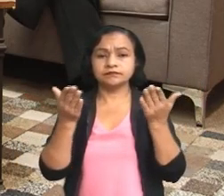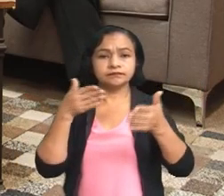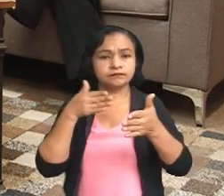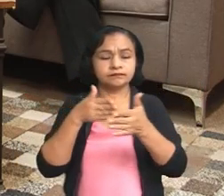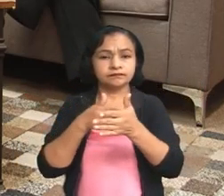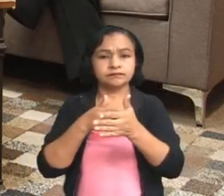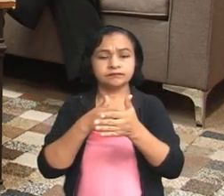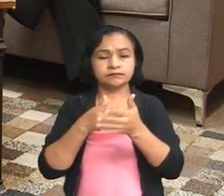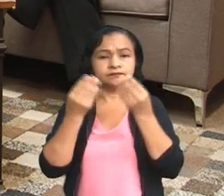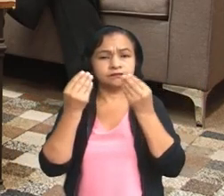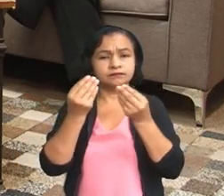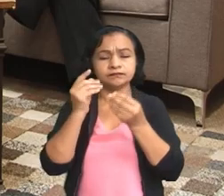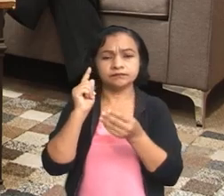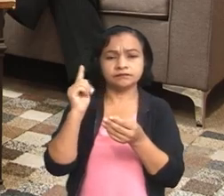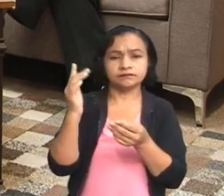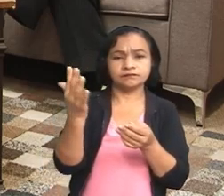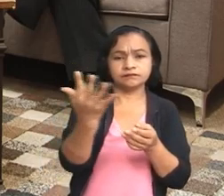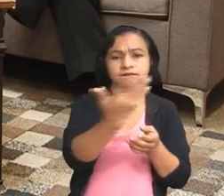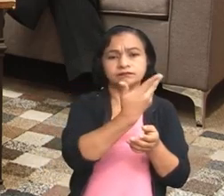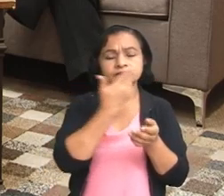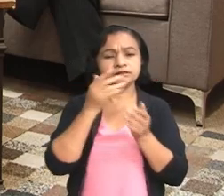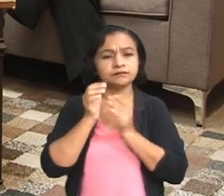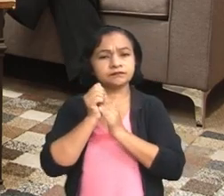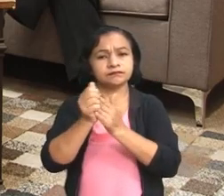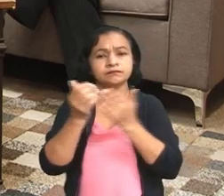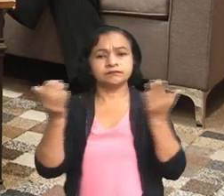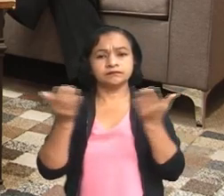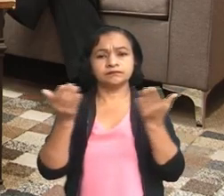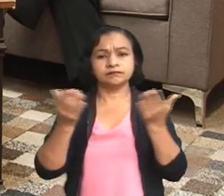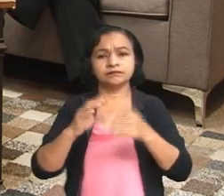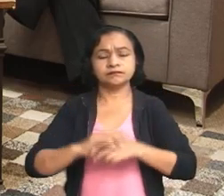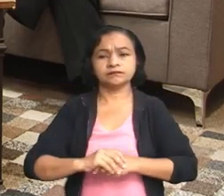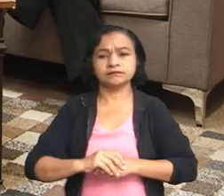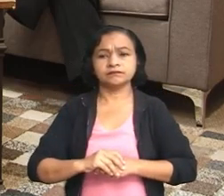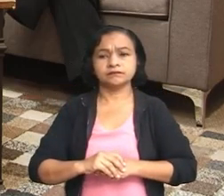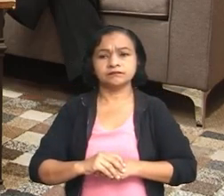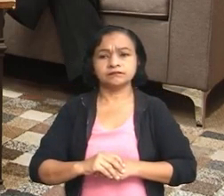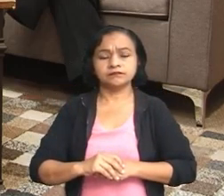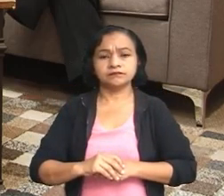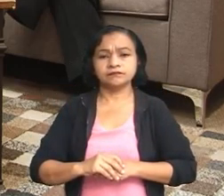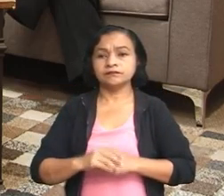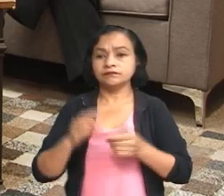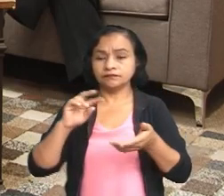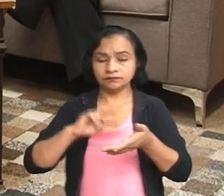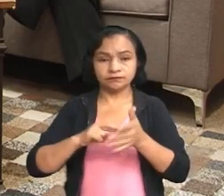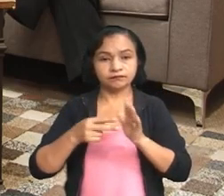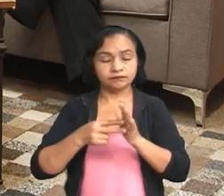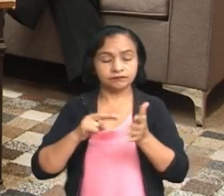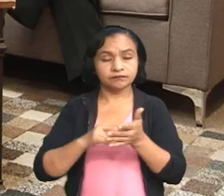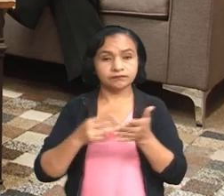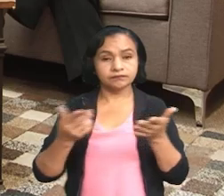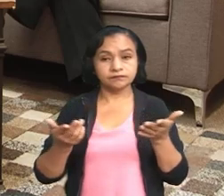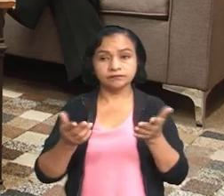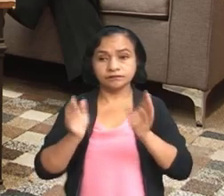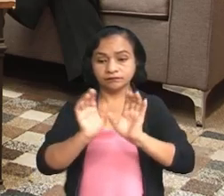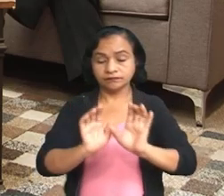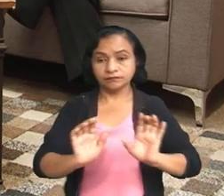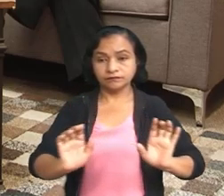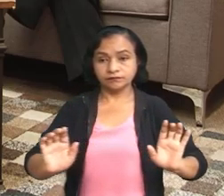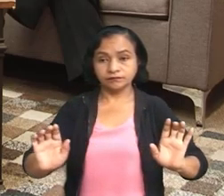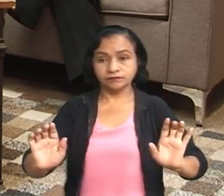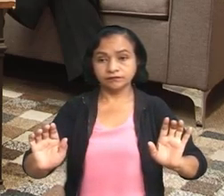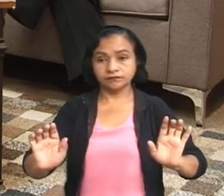ese programa, sino que todos tienen ese seguimiento. ¿Cómo entendemos esa dinámica, compañera Patricia? Bueno, en ese sentido, son los niños que